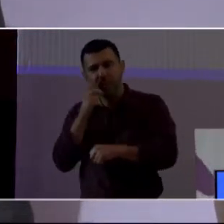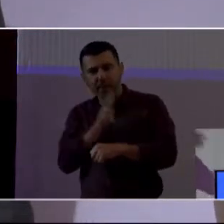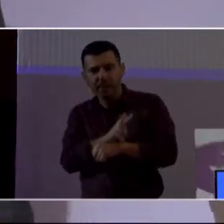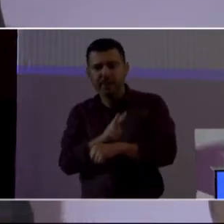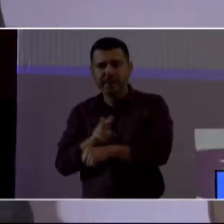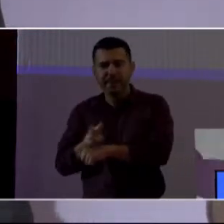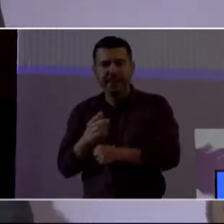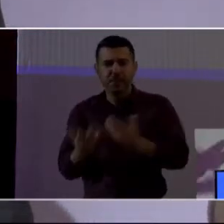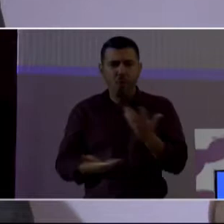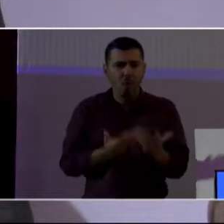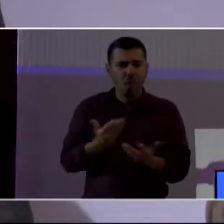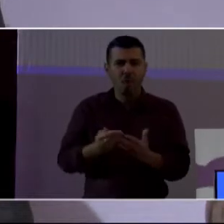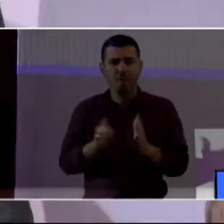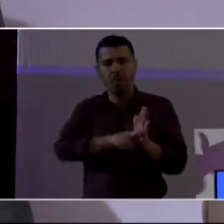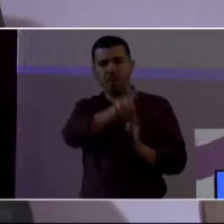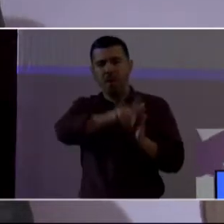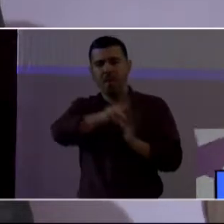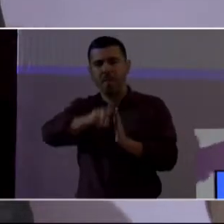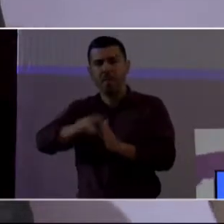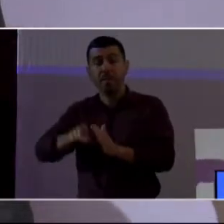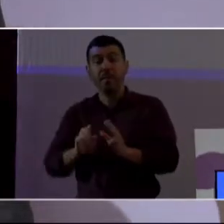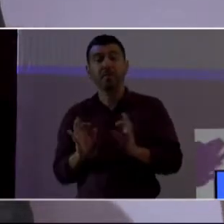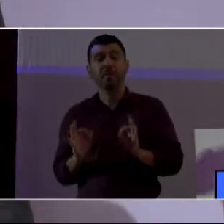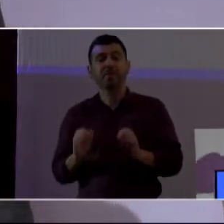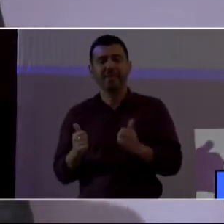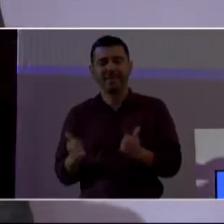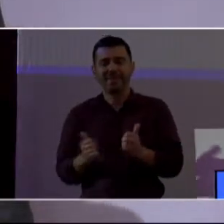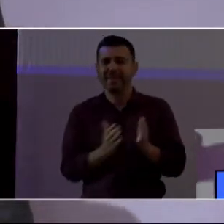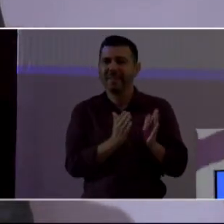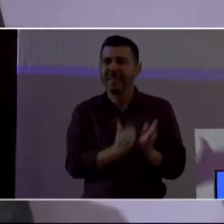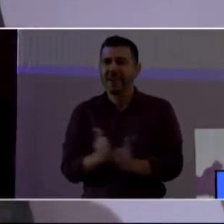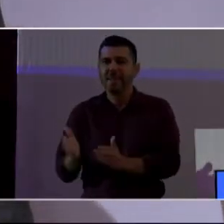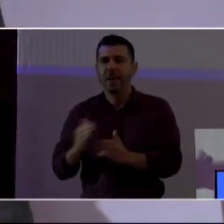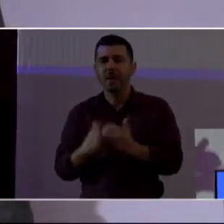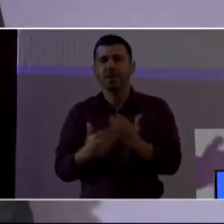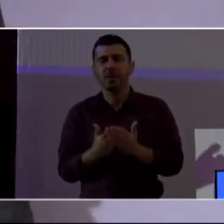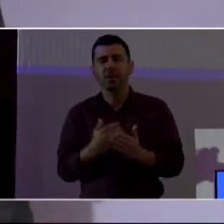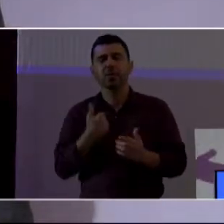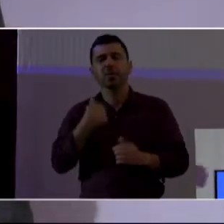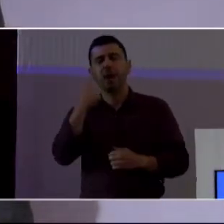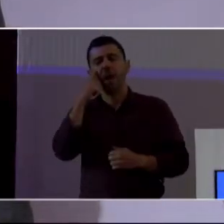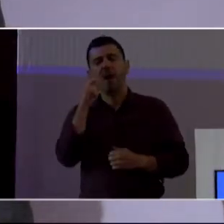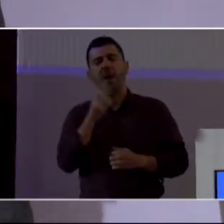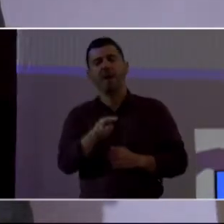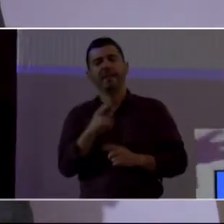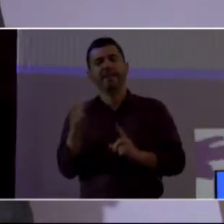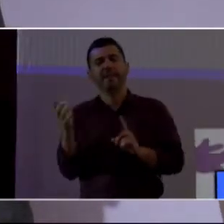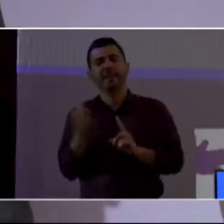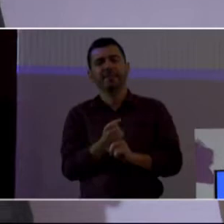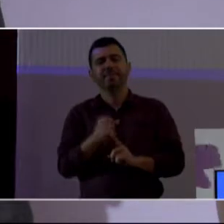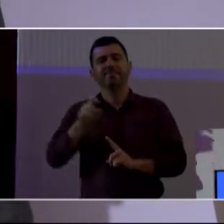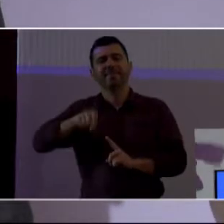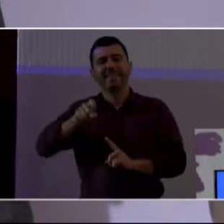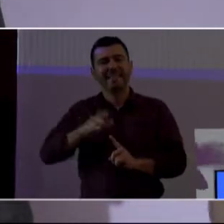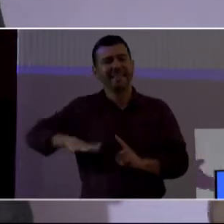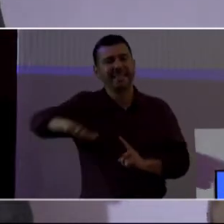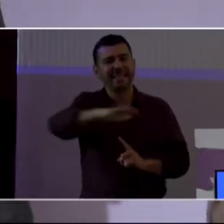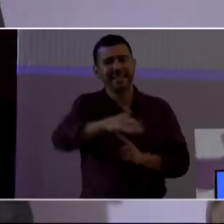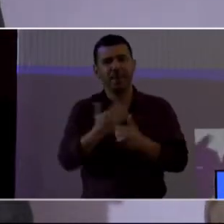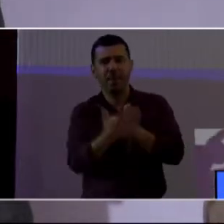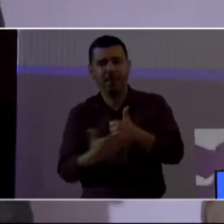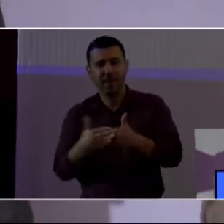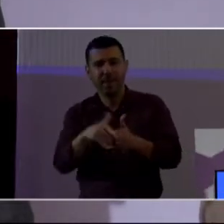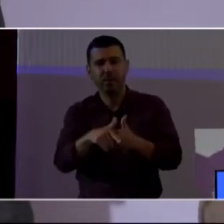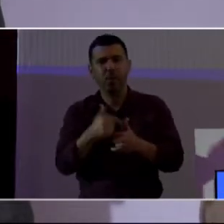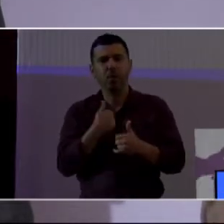manera exitosa. Dentro de este tema de planeación encontramos la necesidad de identificar el territorio. Hicimos un